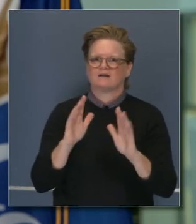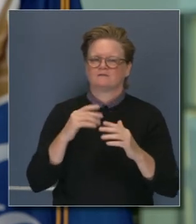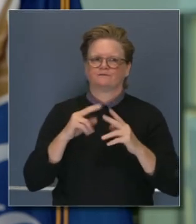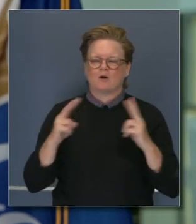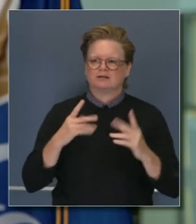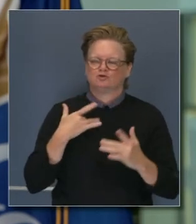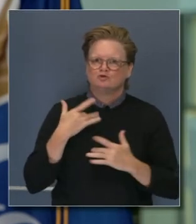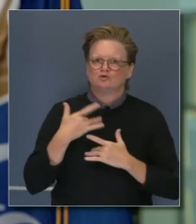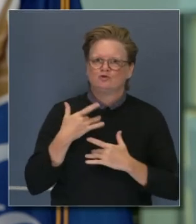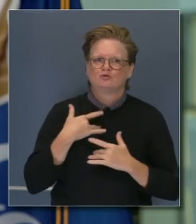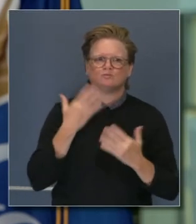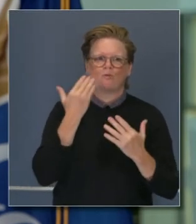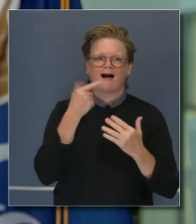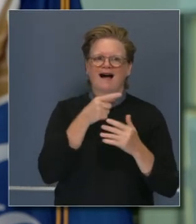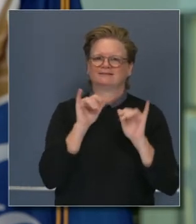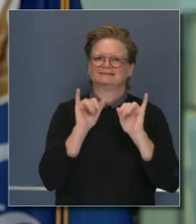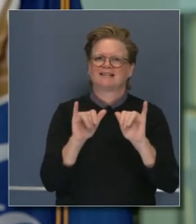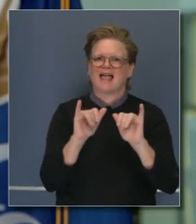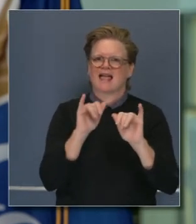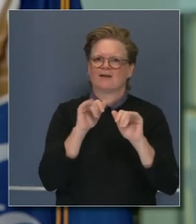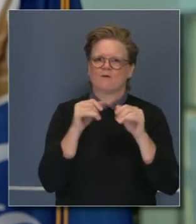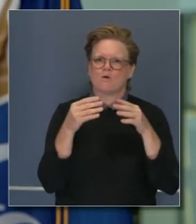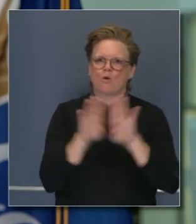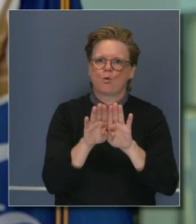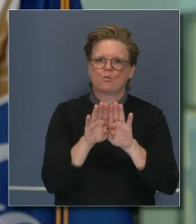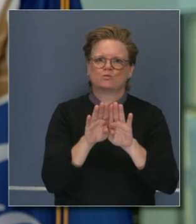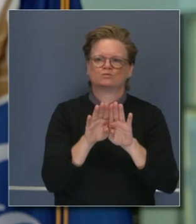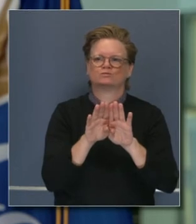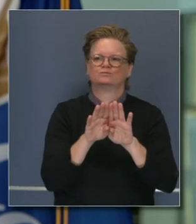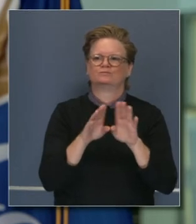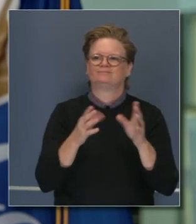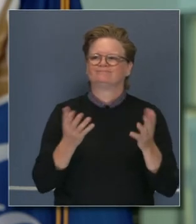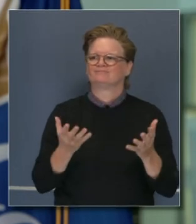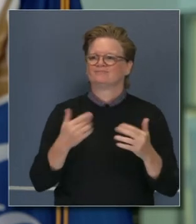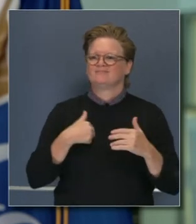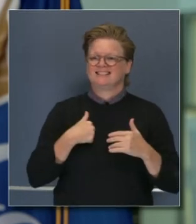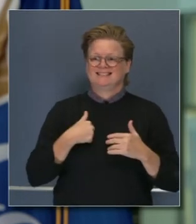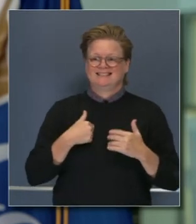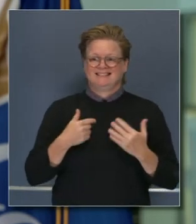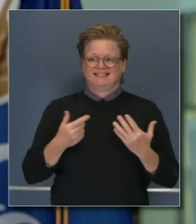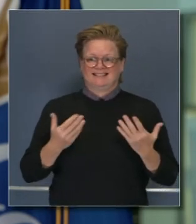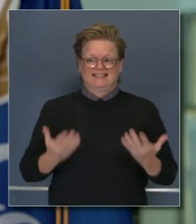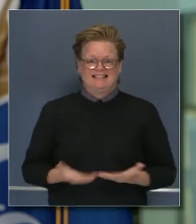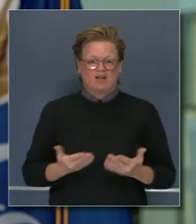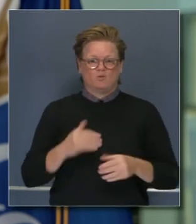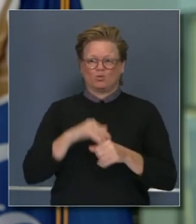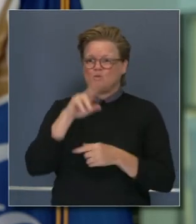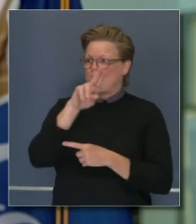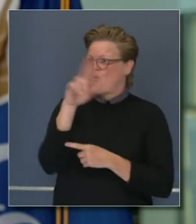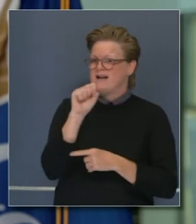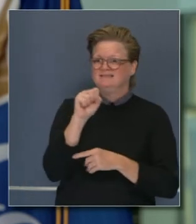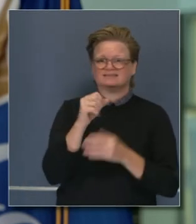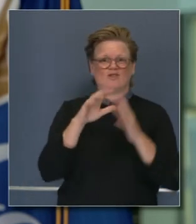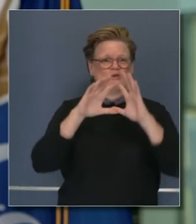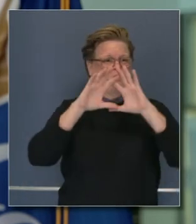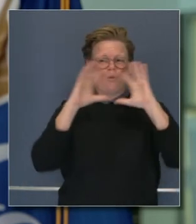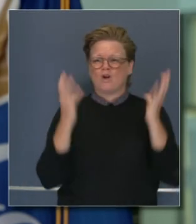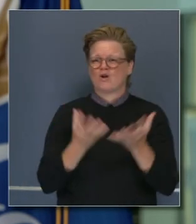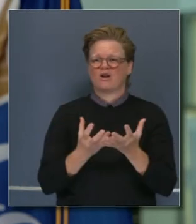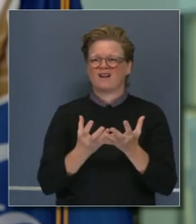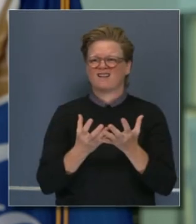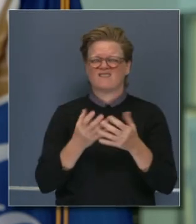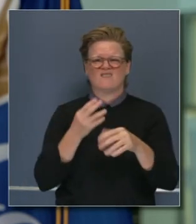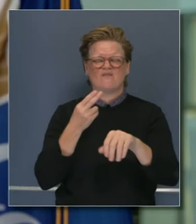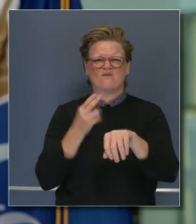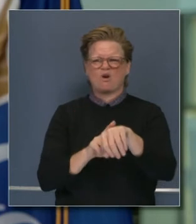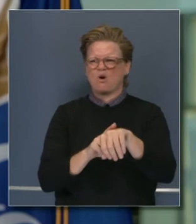ha expresado preocupación en el estado y por todo el mundo en torno a reaperturas donde no hay capacidades de seguridad y